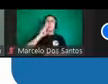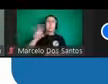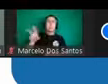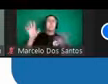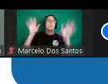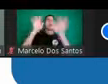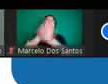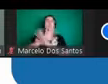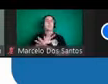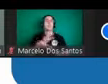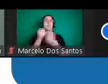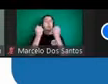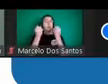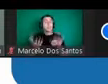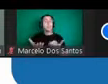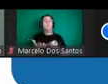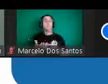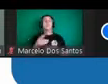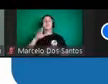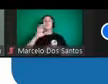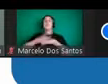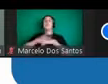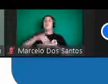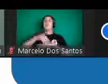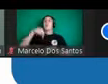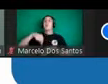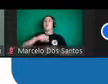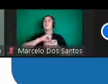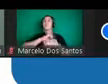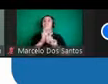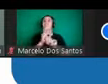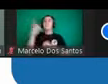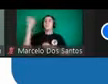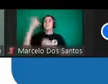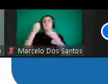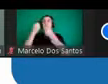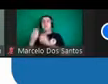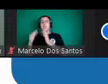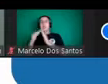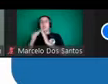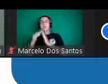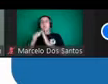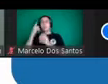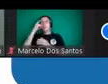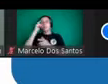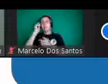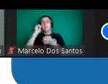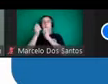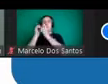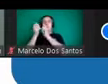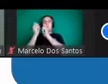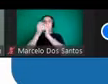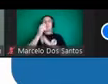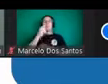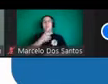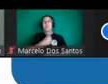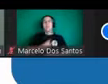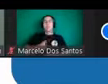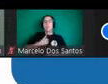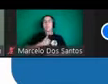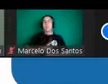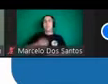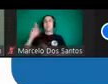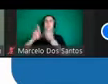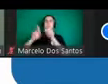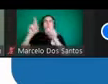ahora brotaron muchas situaciones con esta situación de pandemia, valga la redundancia, en las que tenemos que